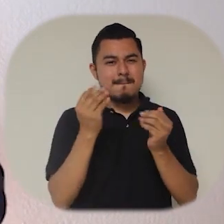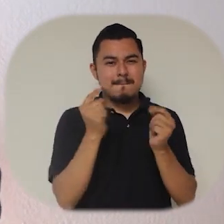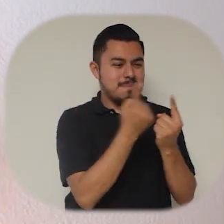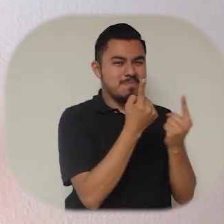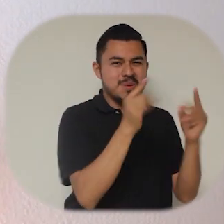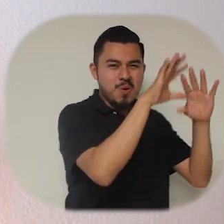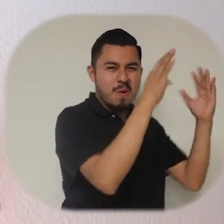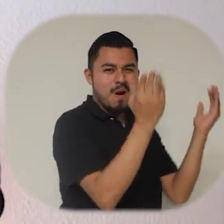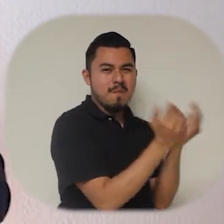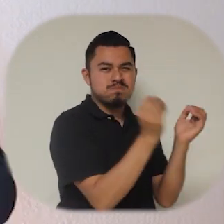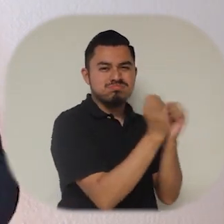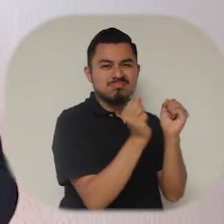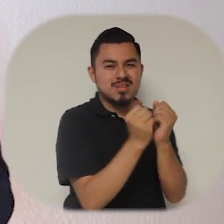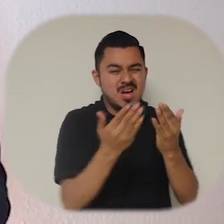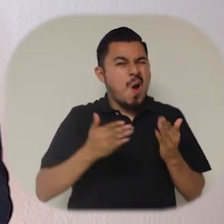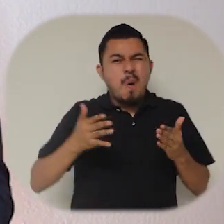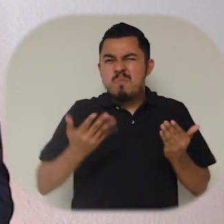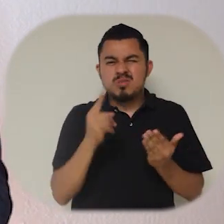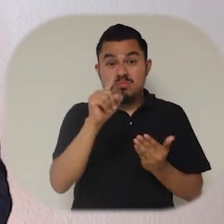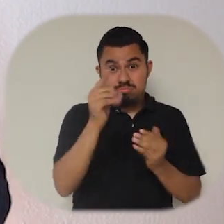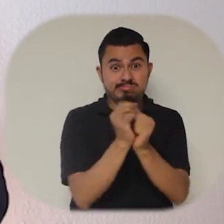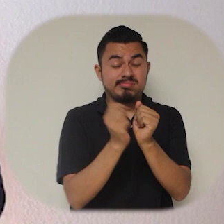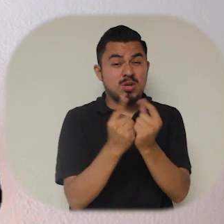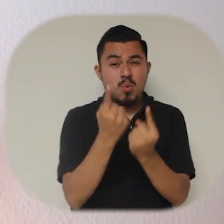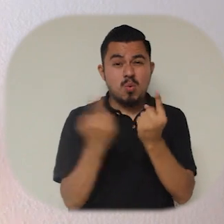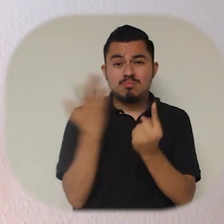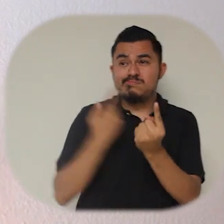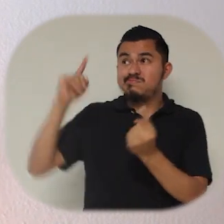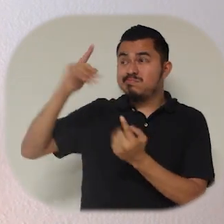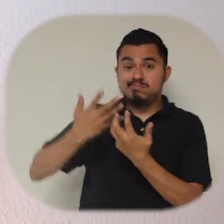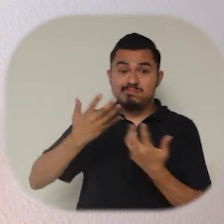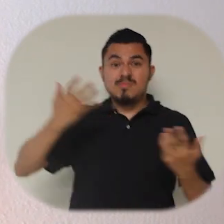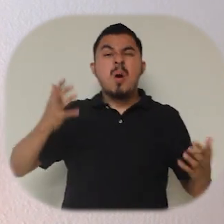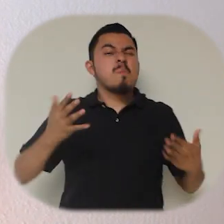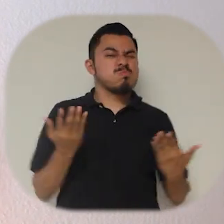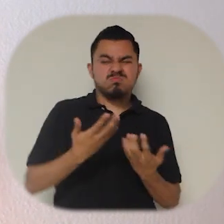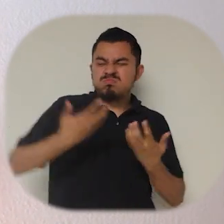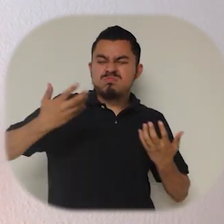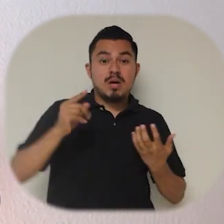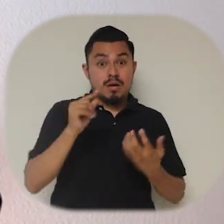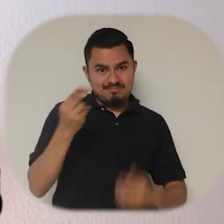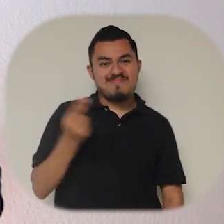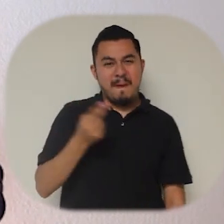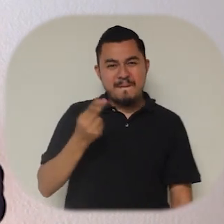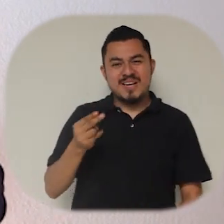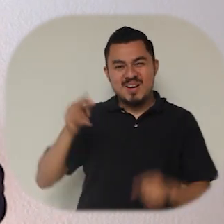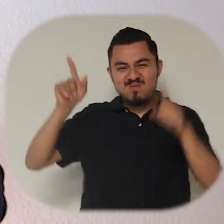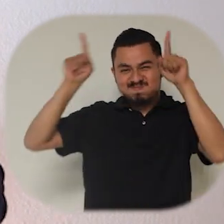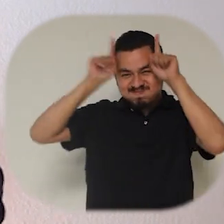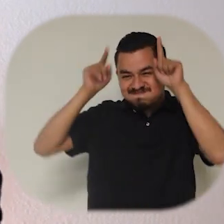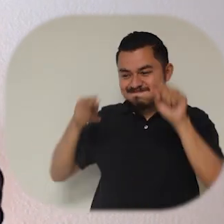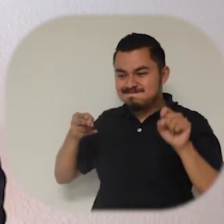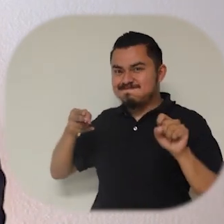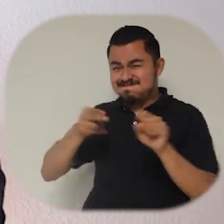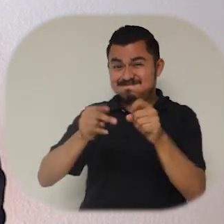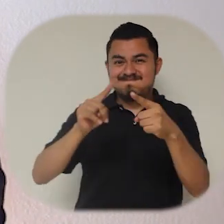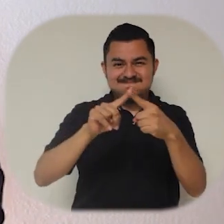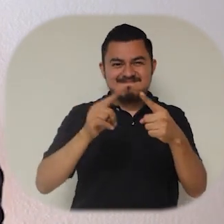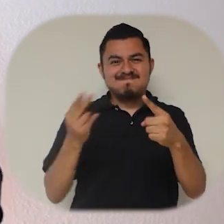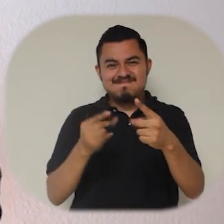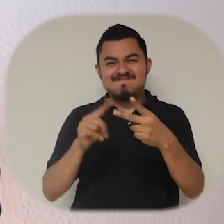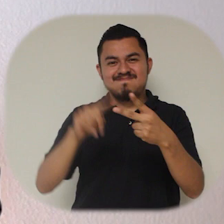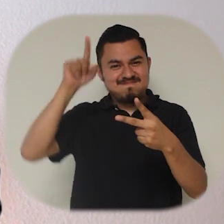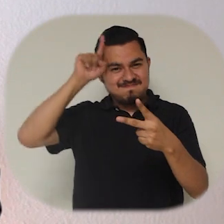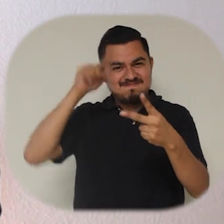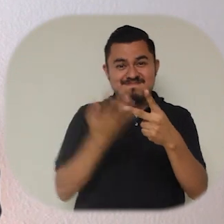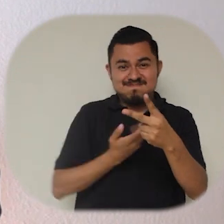vienen por estar separados de Dios. Estamos separados de Dios por el pecado, y por Satanás es que cometimos todo el pecado, y por eso estamos separados